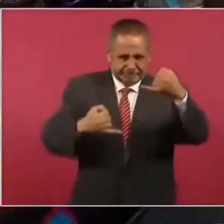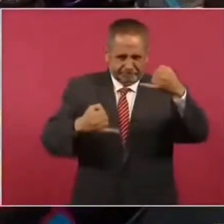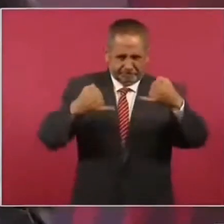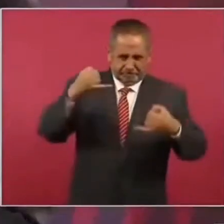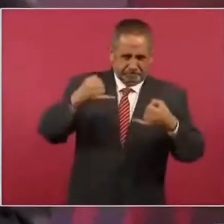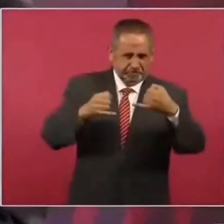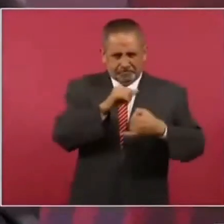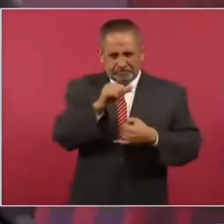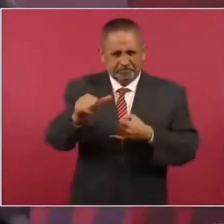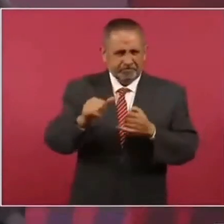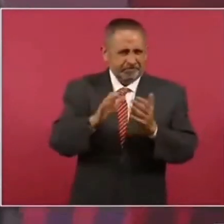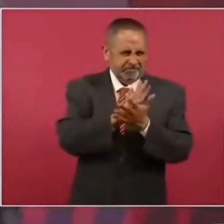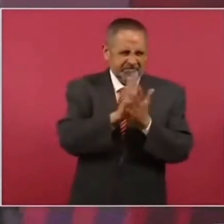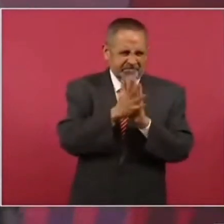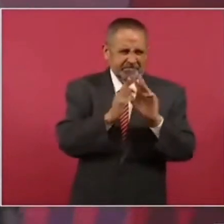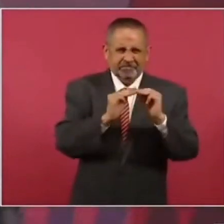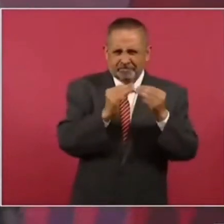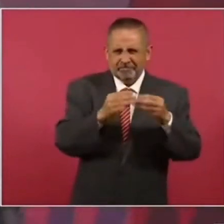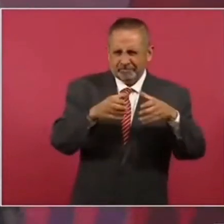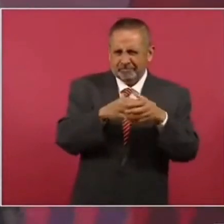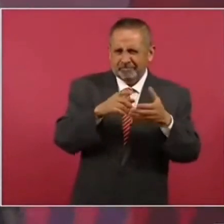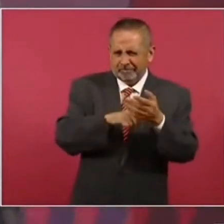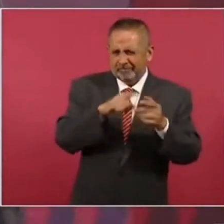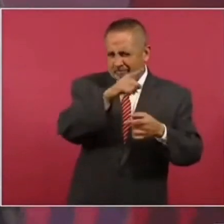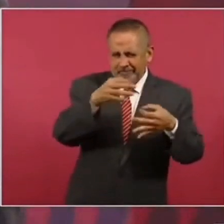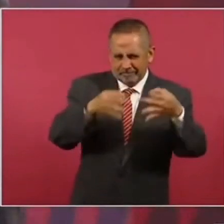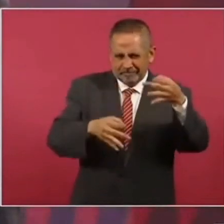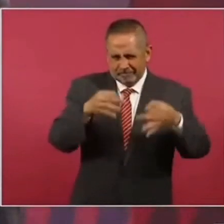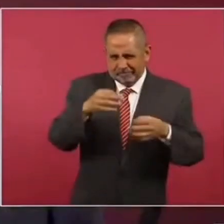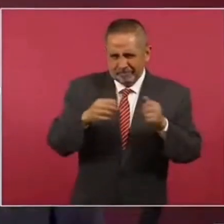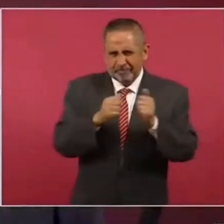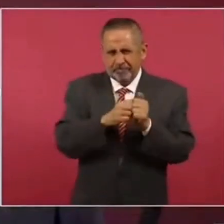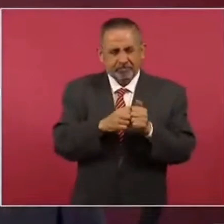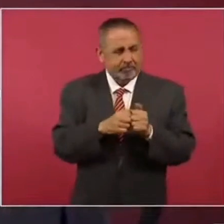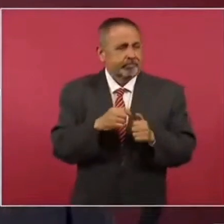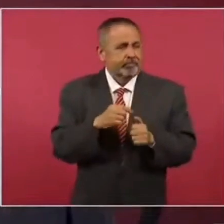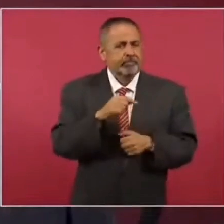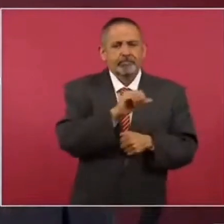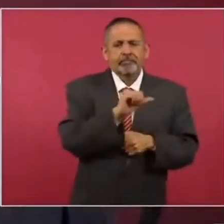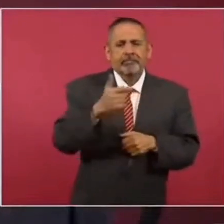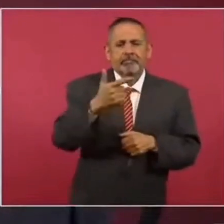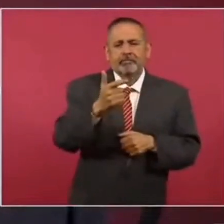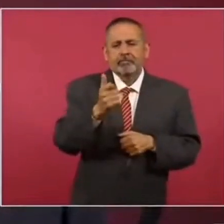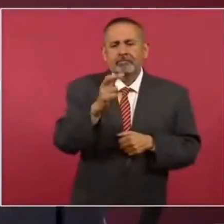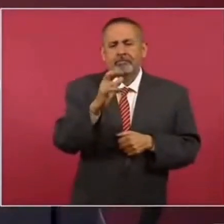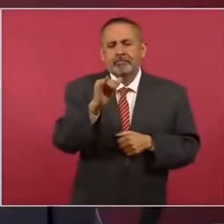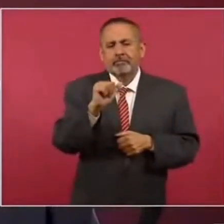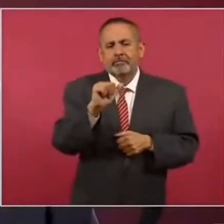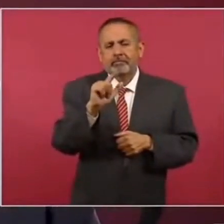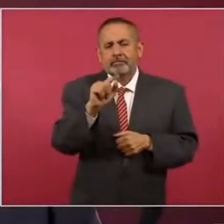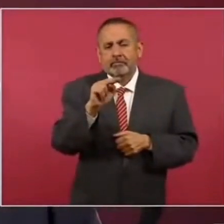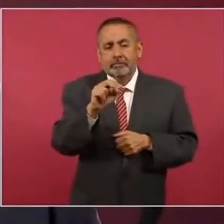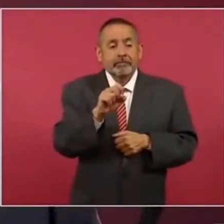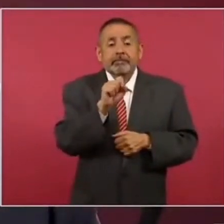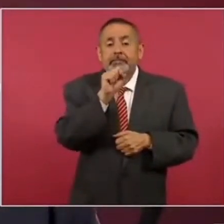por narcotráfico o por vínculos con el narcotráfico a García Luna,